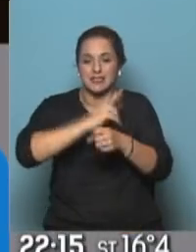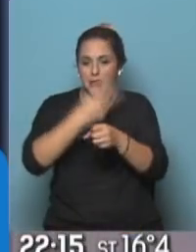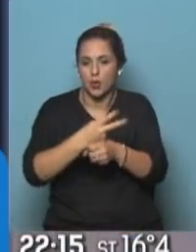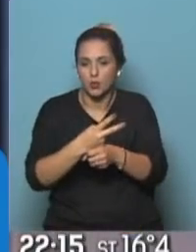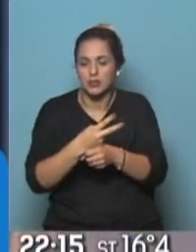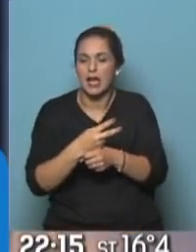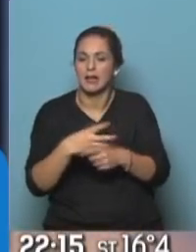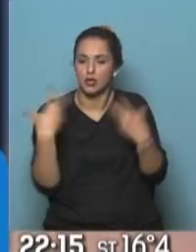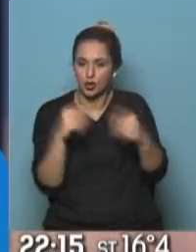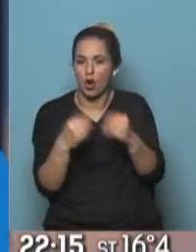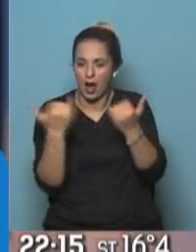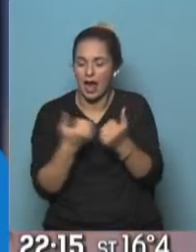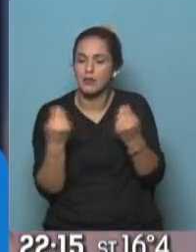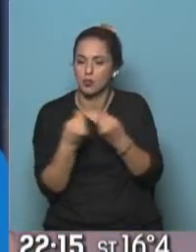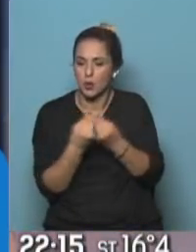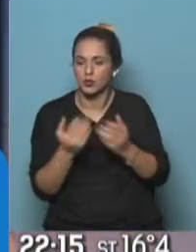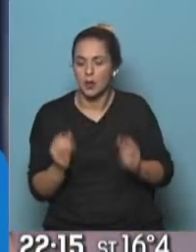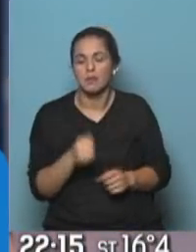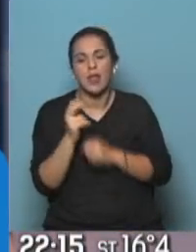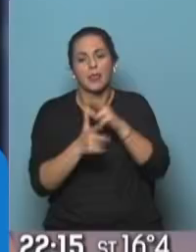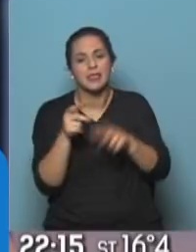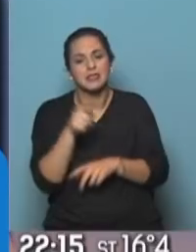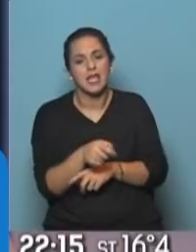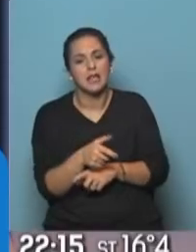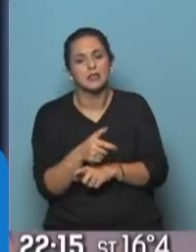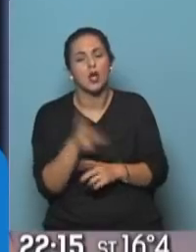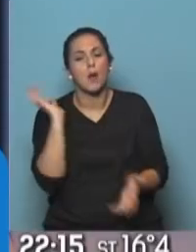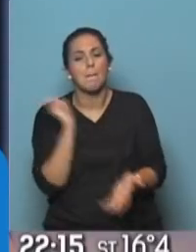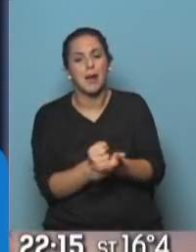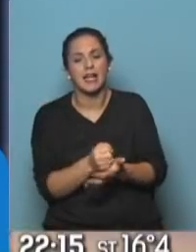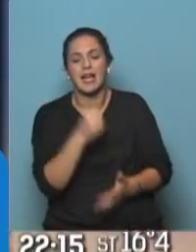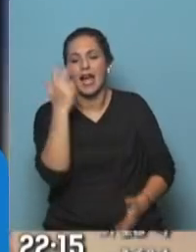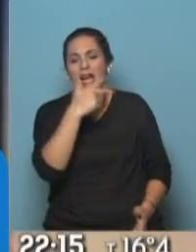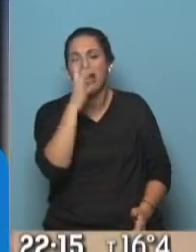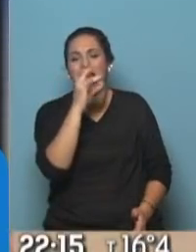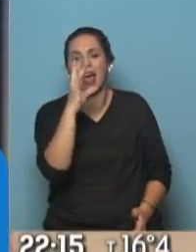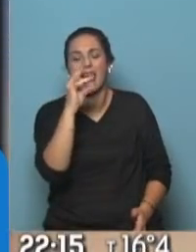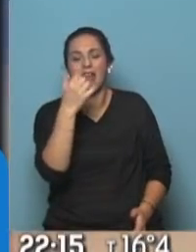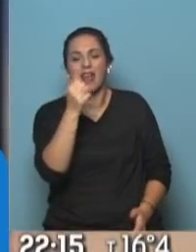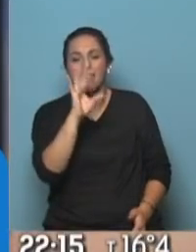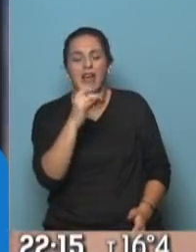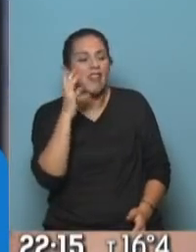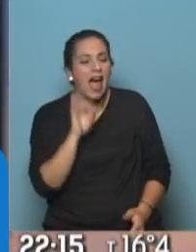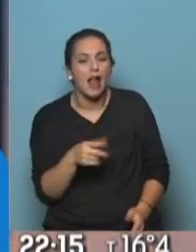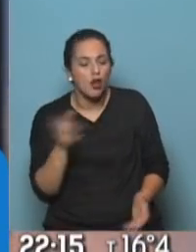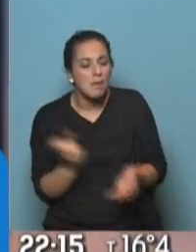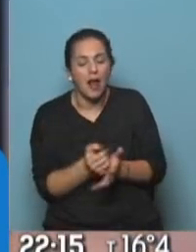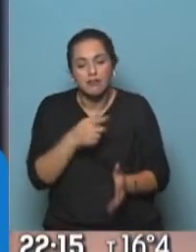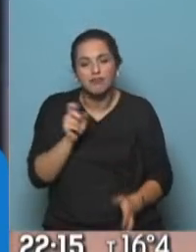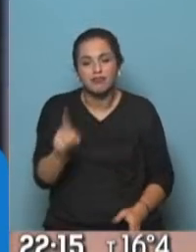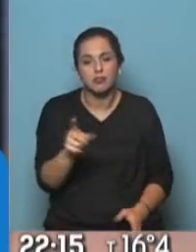alto. Decías que no había dejado ninguna huella, Haddad, pero sin embargo su gestión en San Pablo